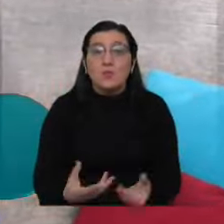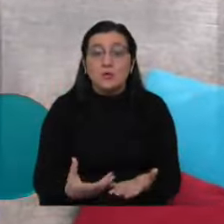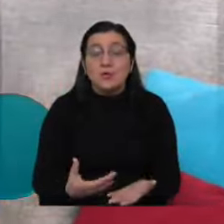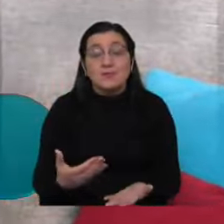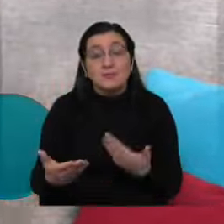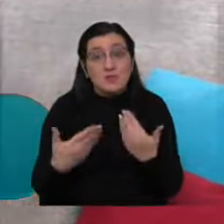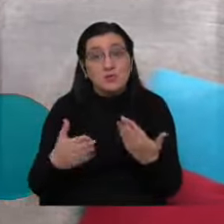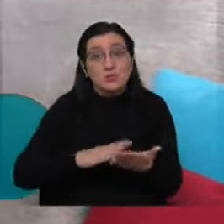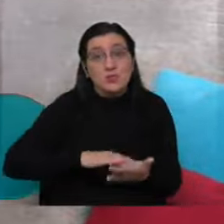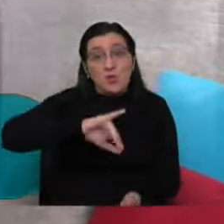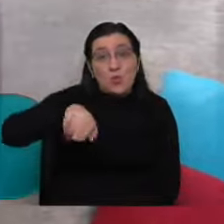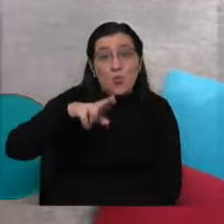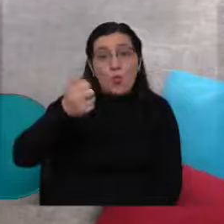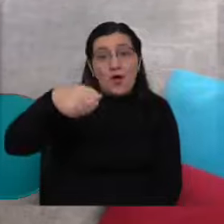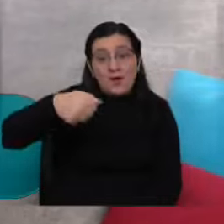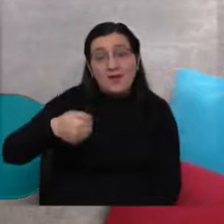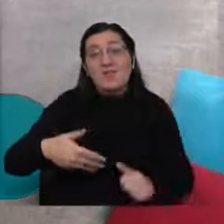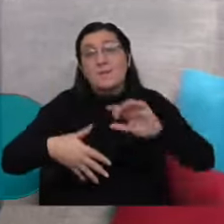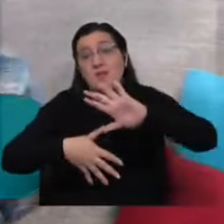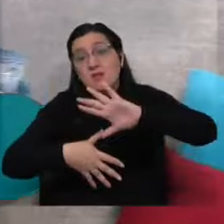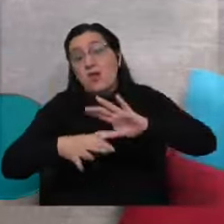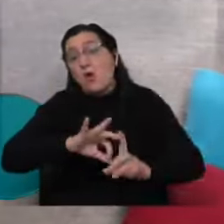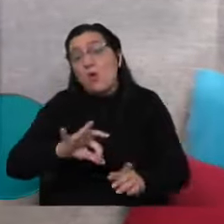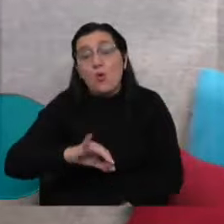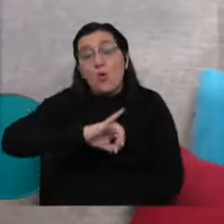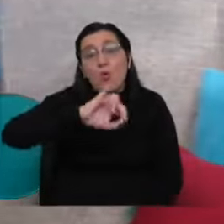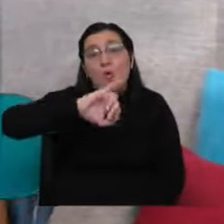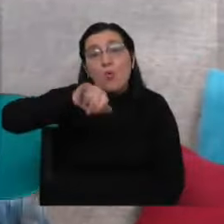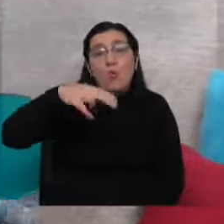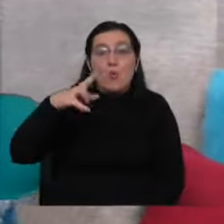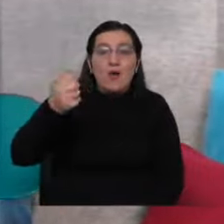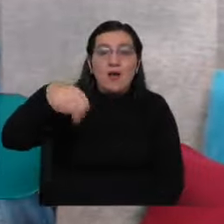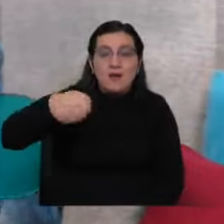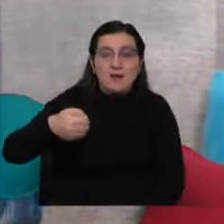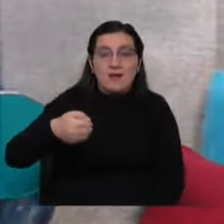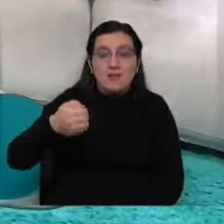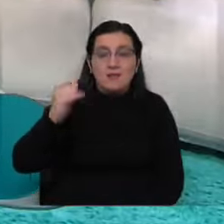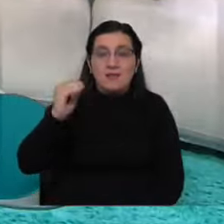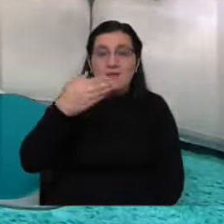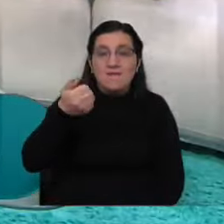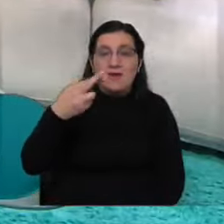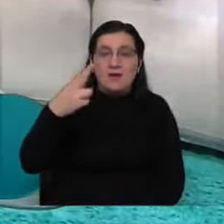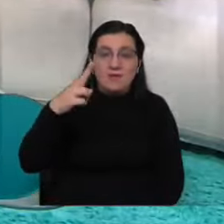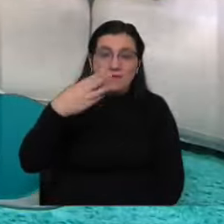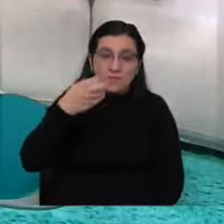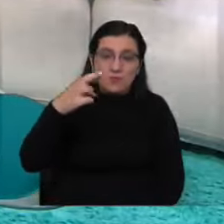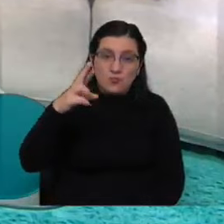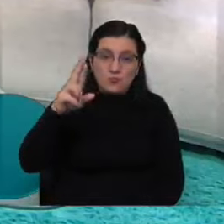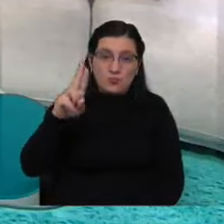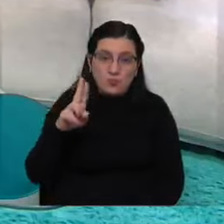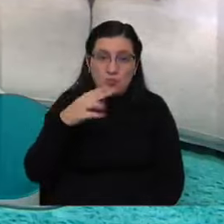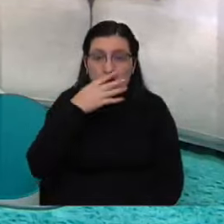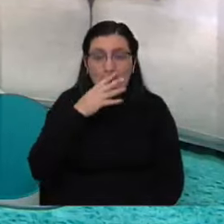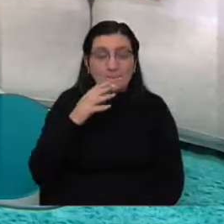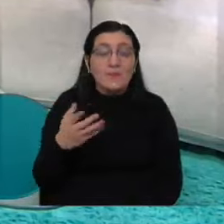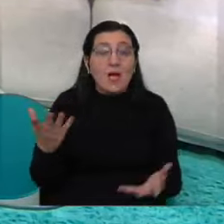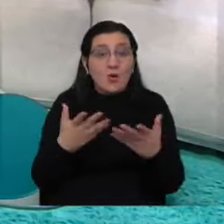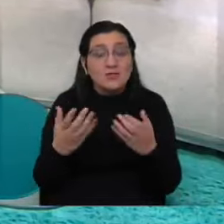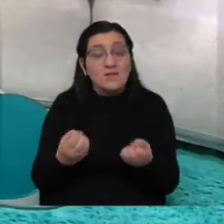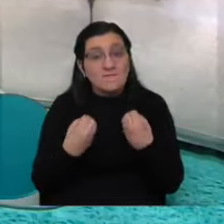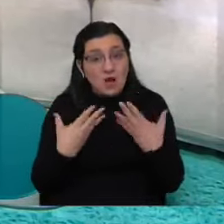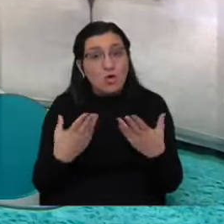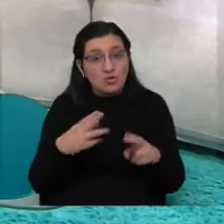estamos hablando ahora este que después obviamente viene como toda la otra etapa la que se lo destruye y ahora se la está como volviendo a valorizar sobre todo con